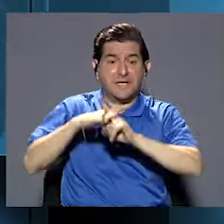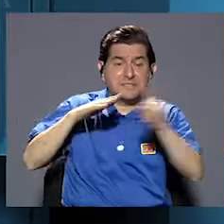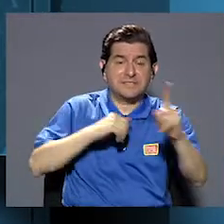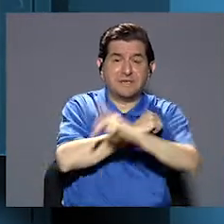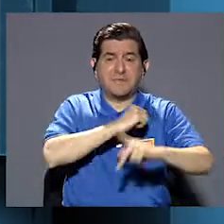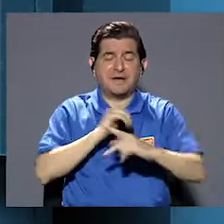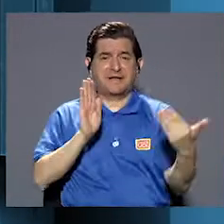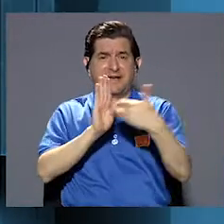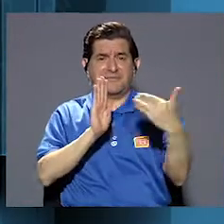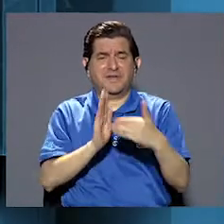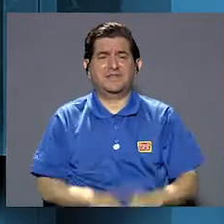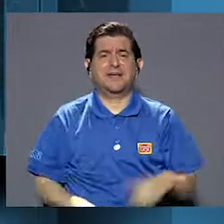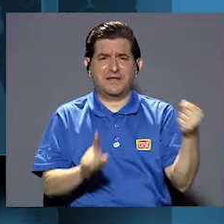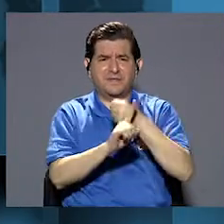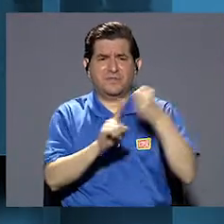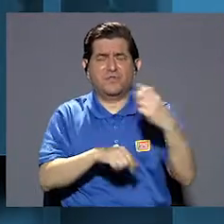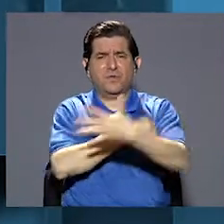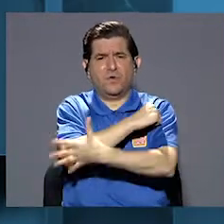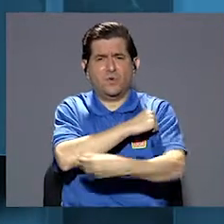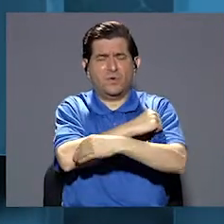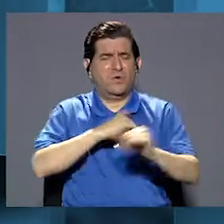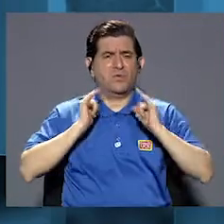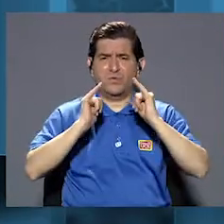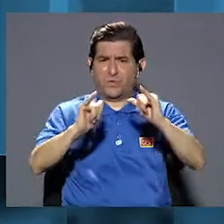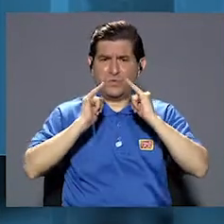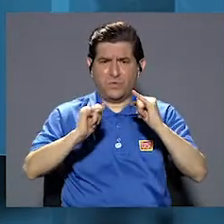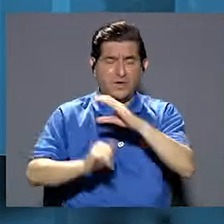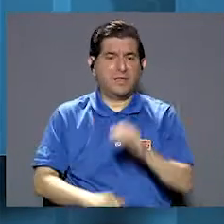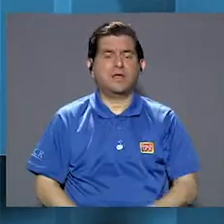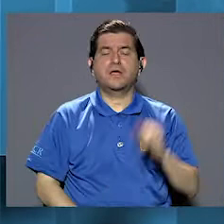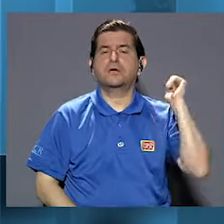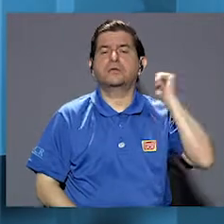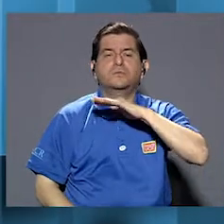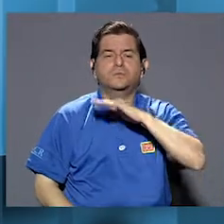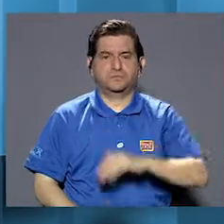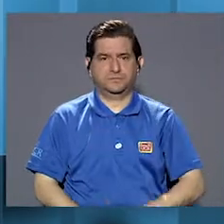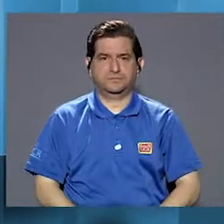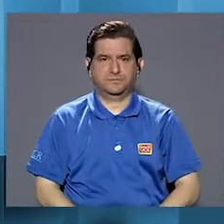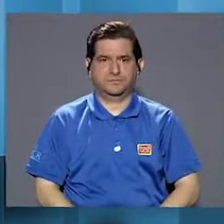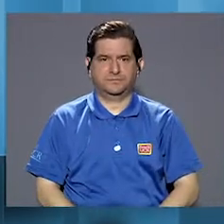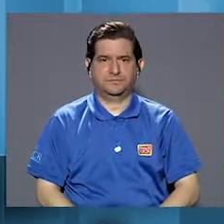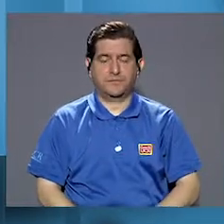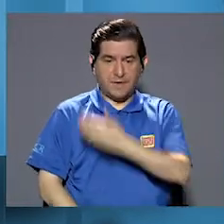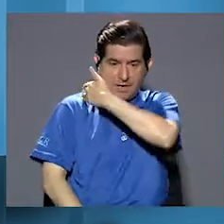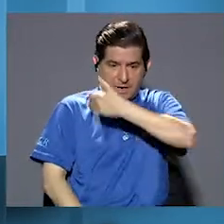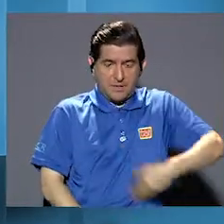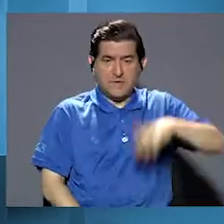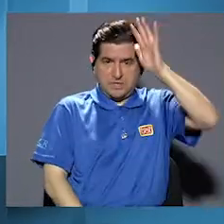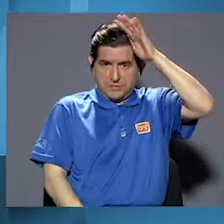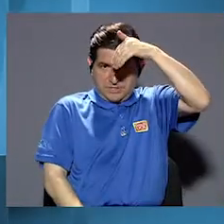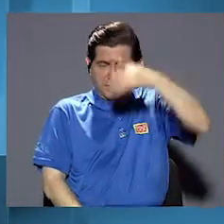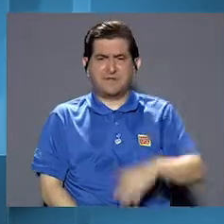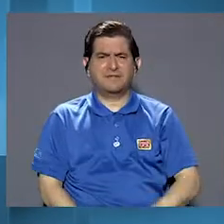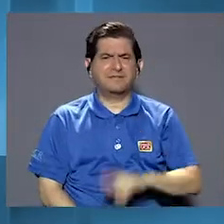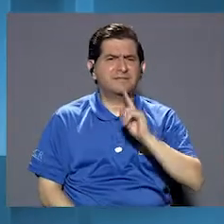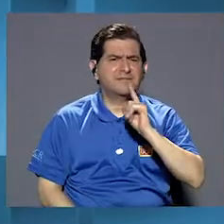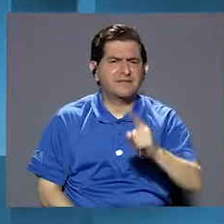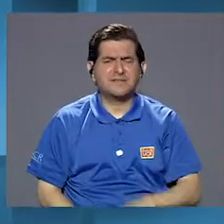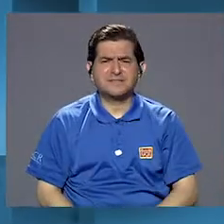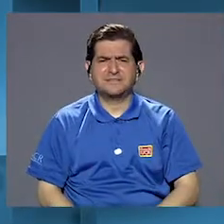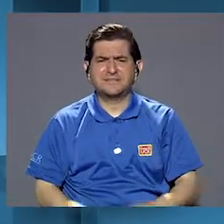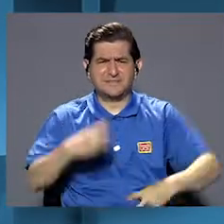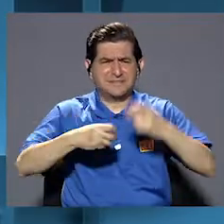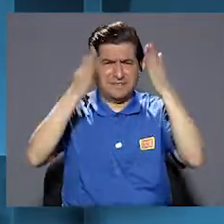país azotado por la violencia, la pobreza, la desigualdad y la corrupción. El presidente Trump ha calificado